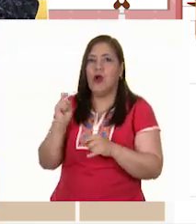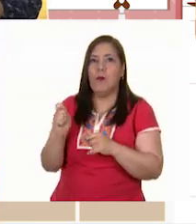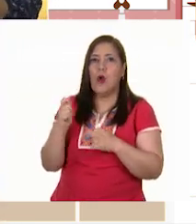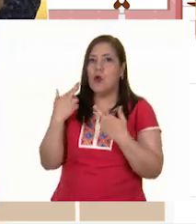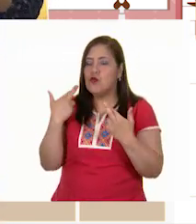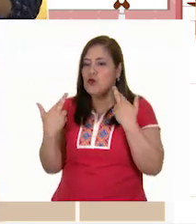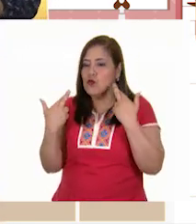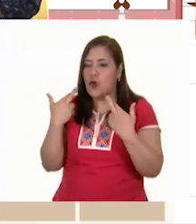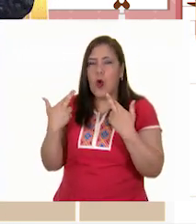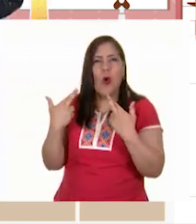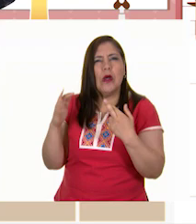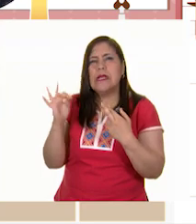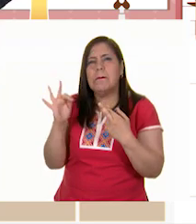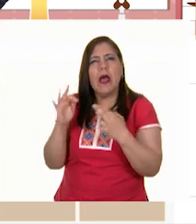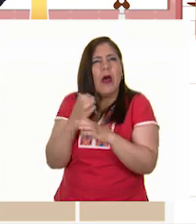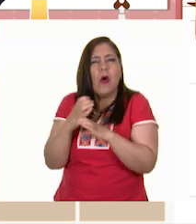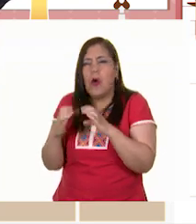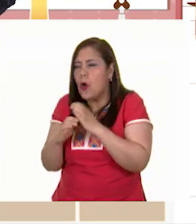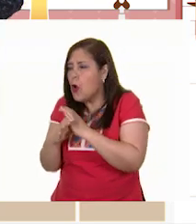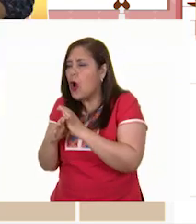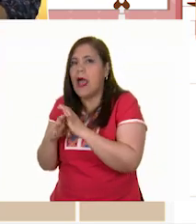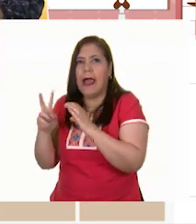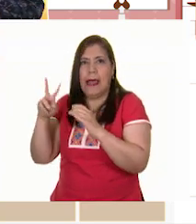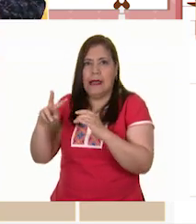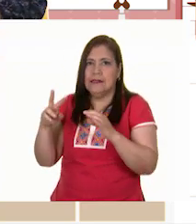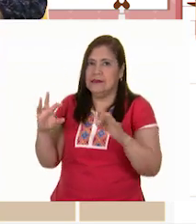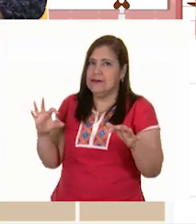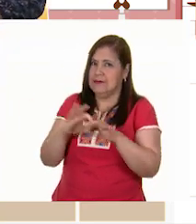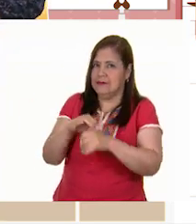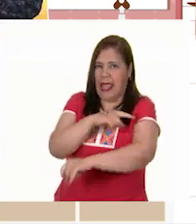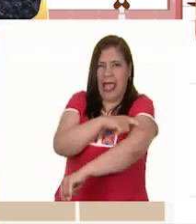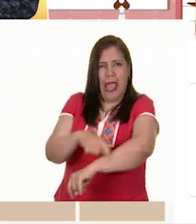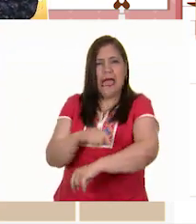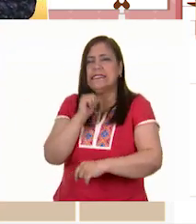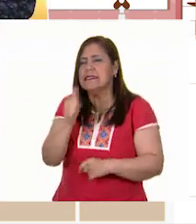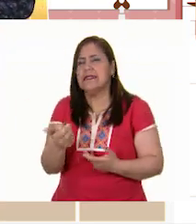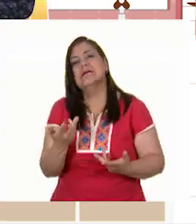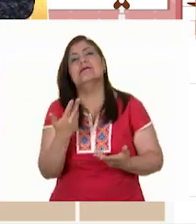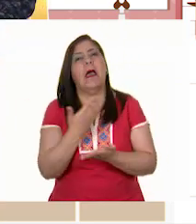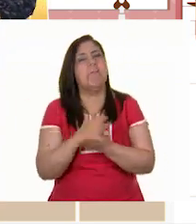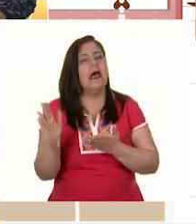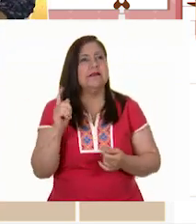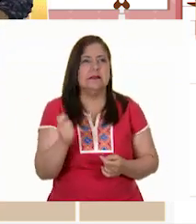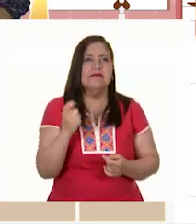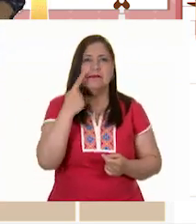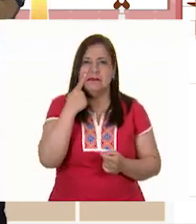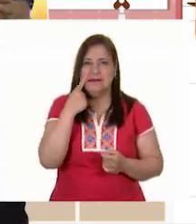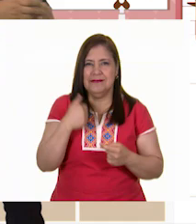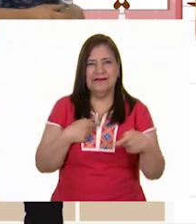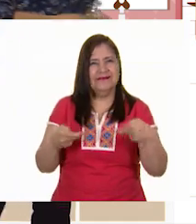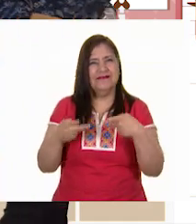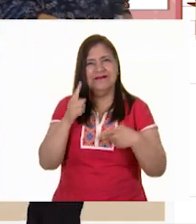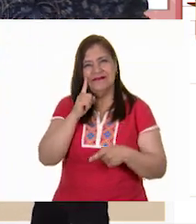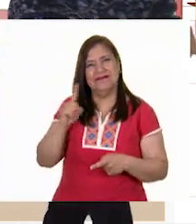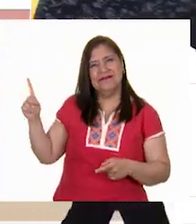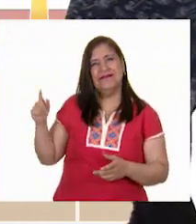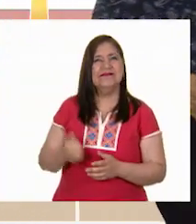partir de objetos que no tendrían nada que ver. Mira, te voy a mostrar unos que tengo aquí preparados. ¡Vamos!